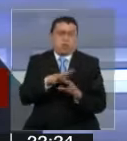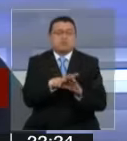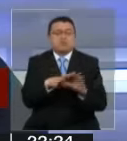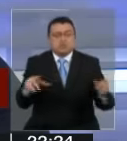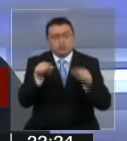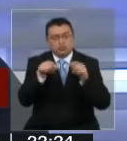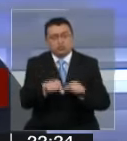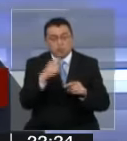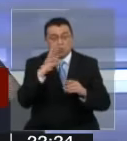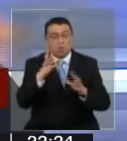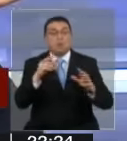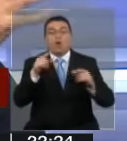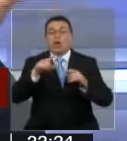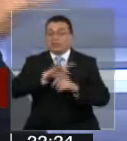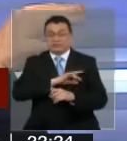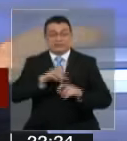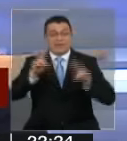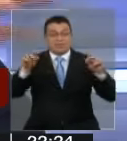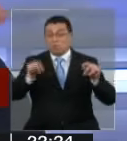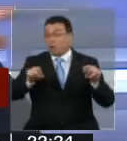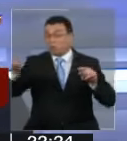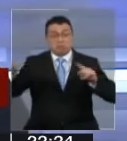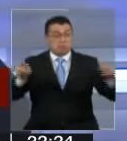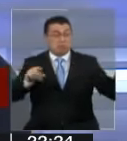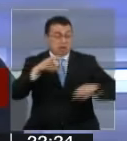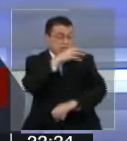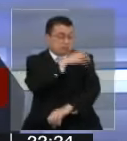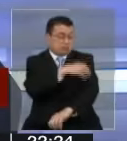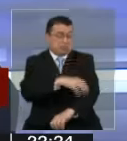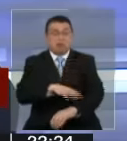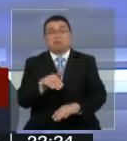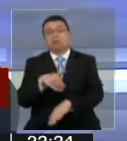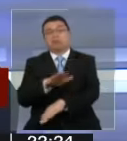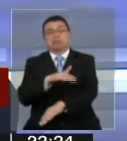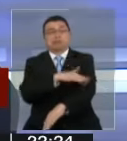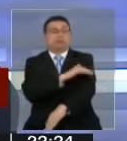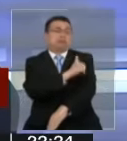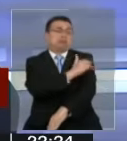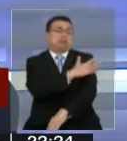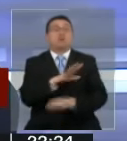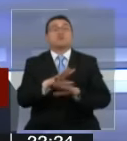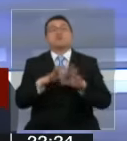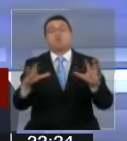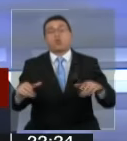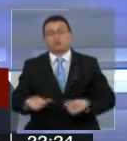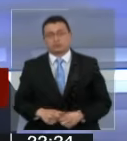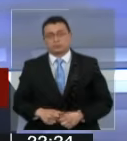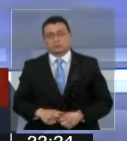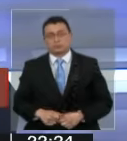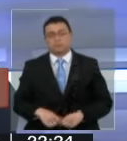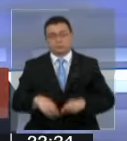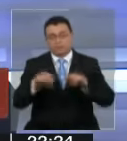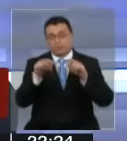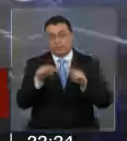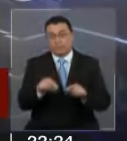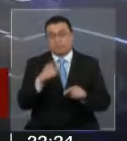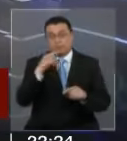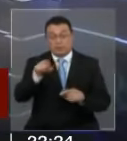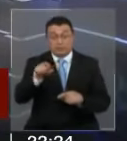cierta desconexión de los grandes temas país, más que en particular la ley de pesca en el caso de Chiloé. Sí, pero esa desconexión no es